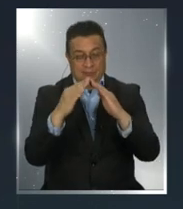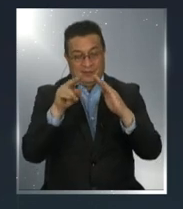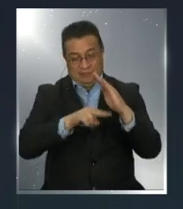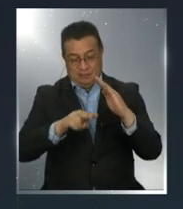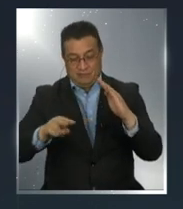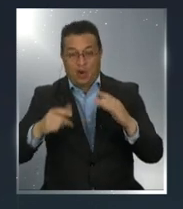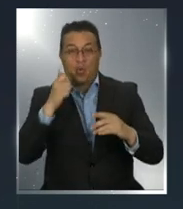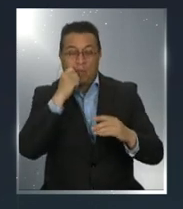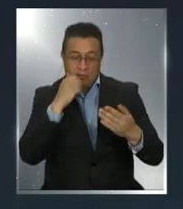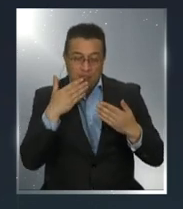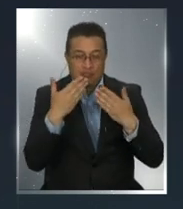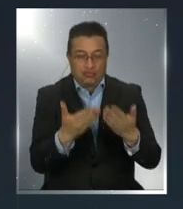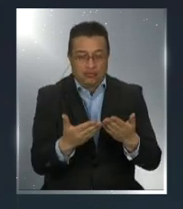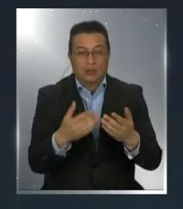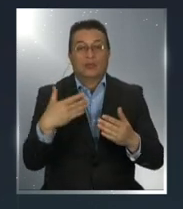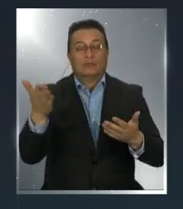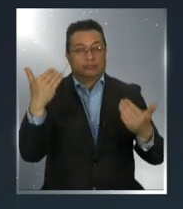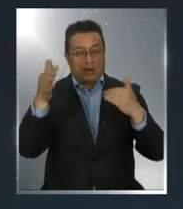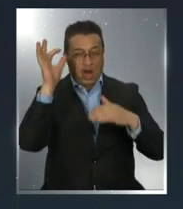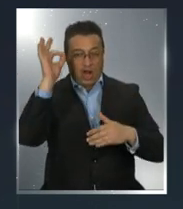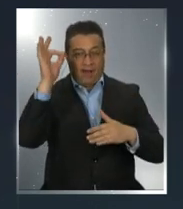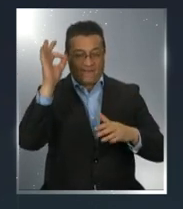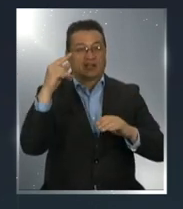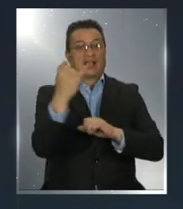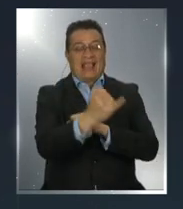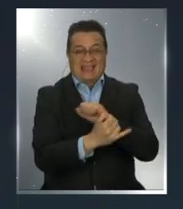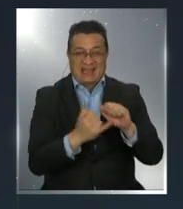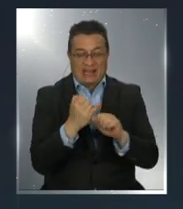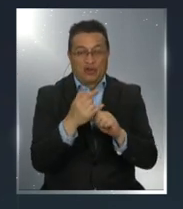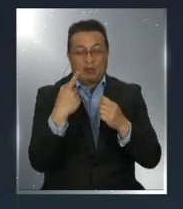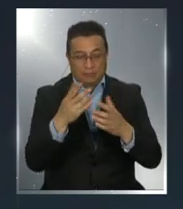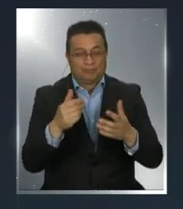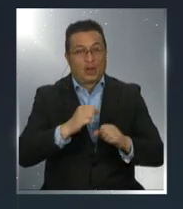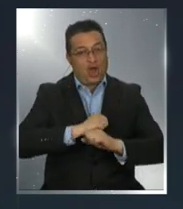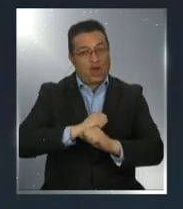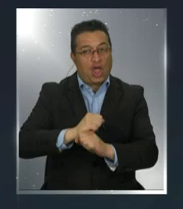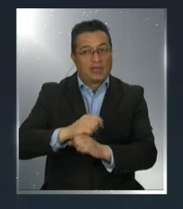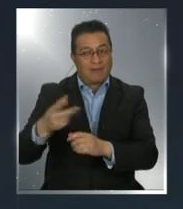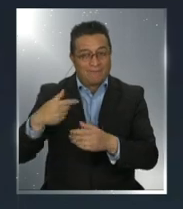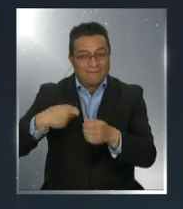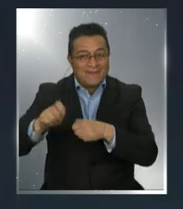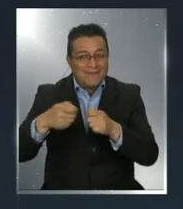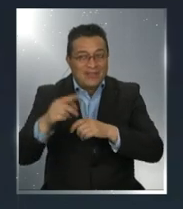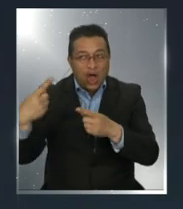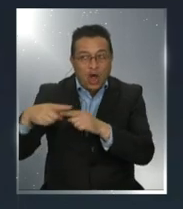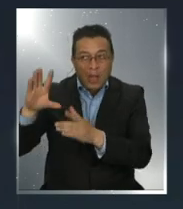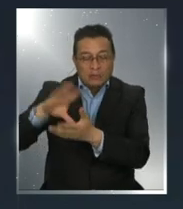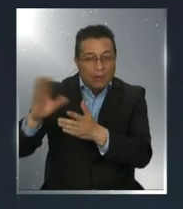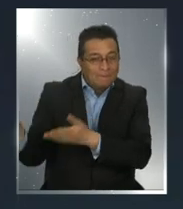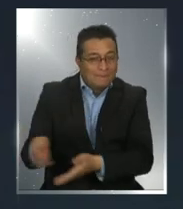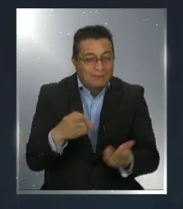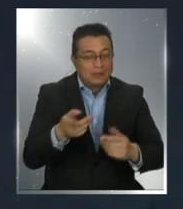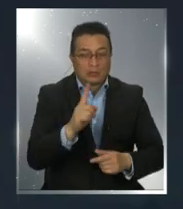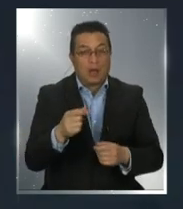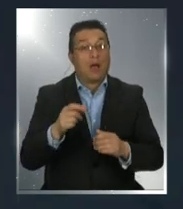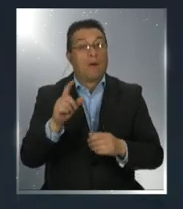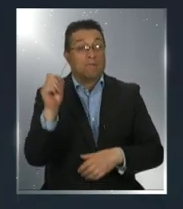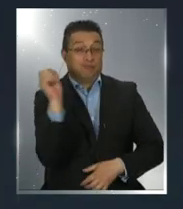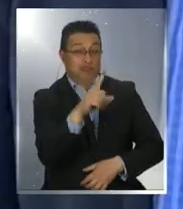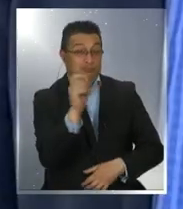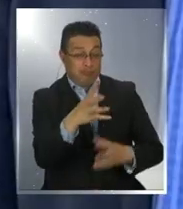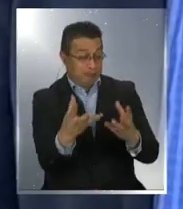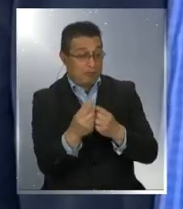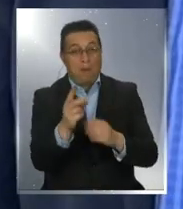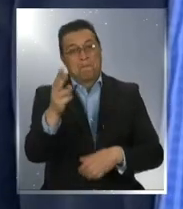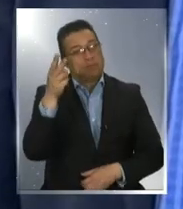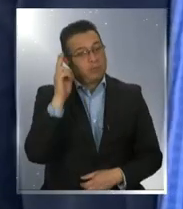humanitario, convocar a una conferencia internacional que combata el tráfico ilícito de migrantes y prohibir las expulsiones masivas. Si